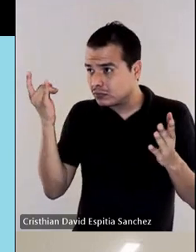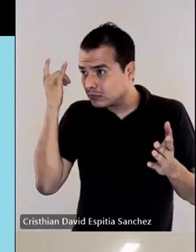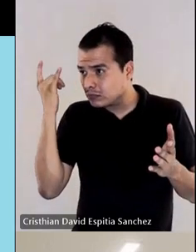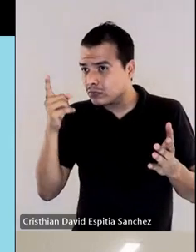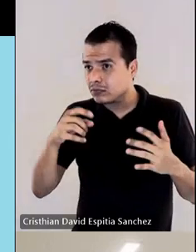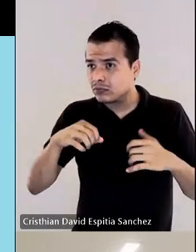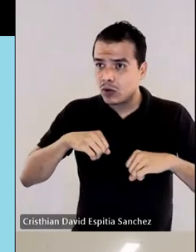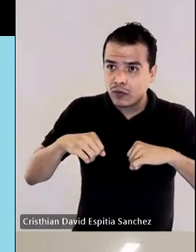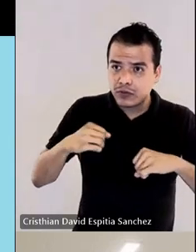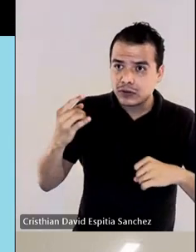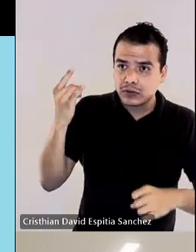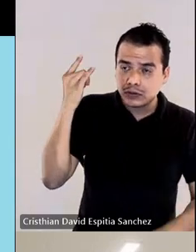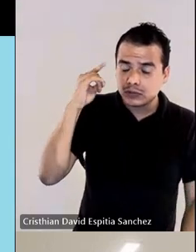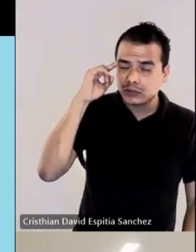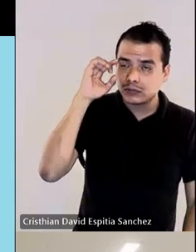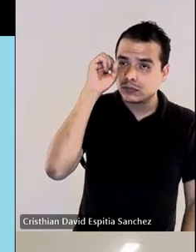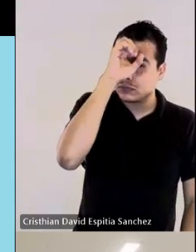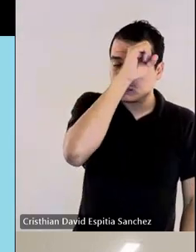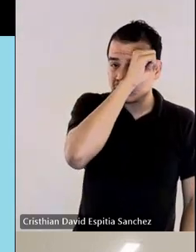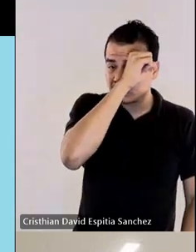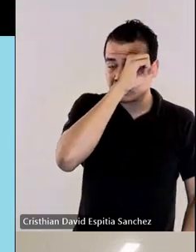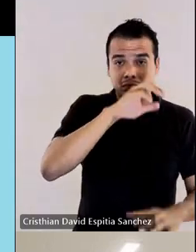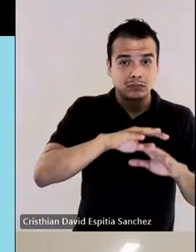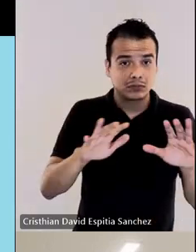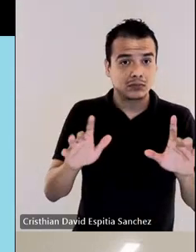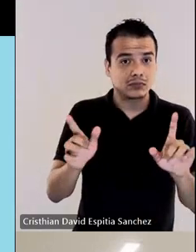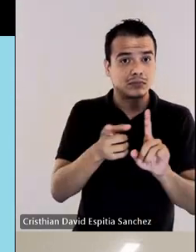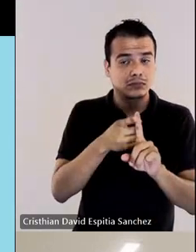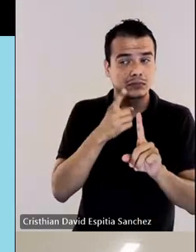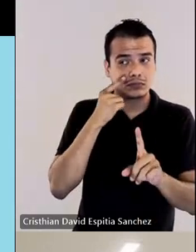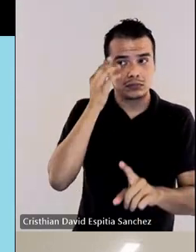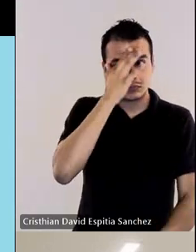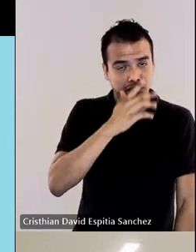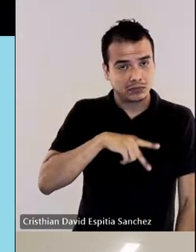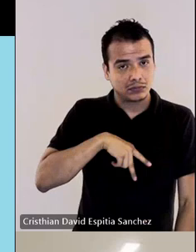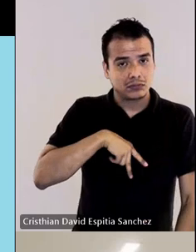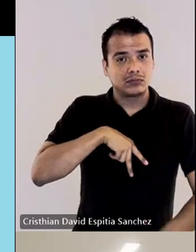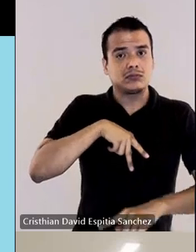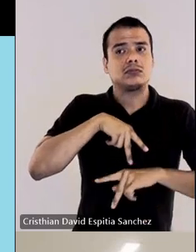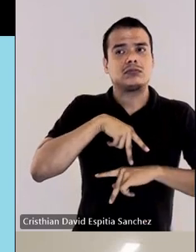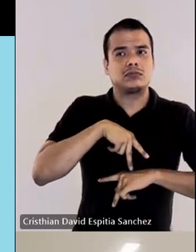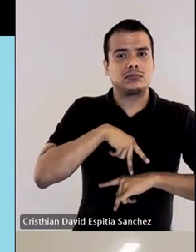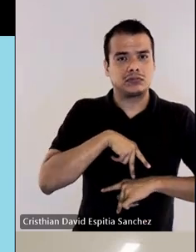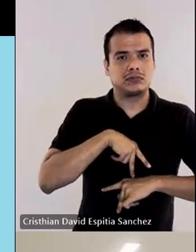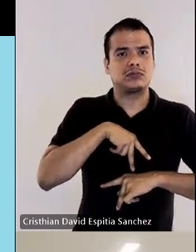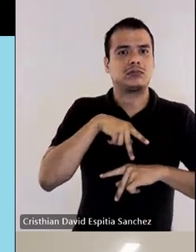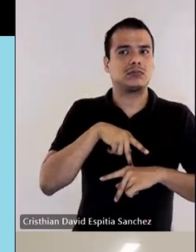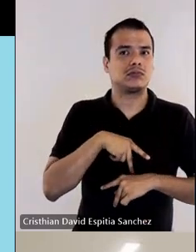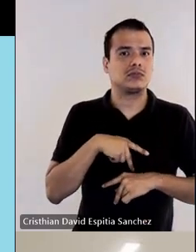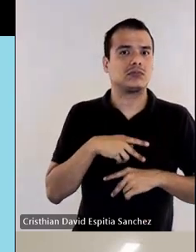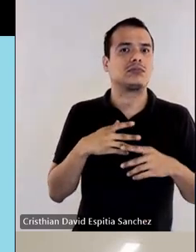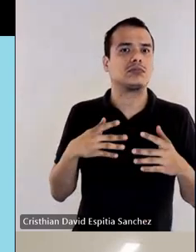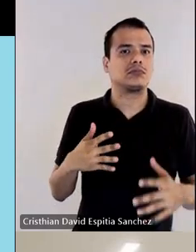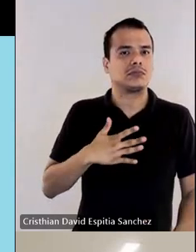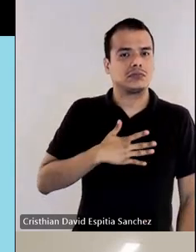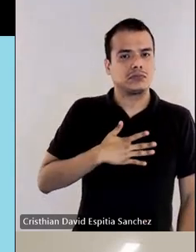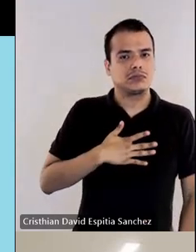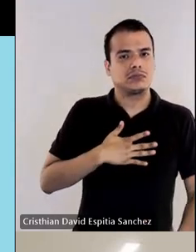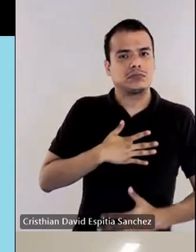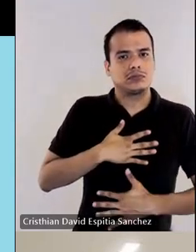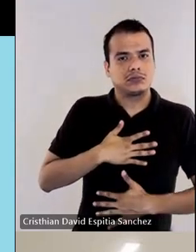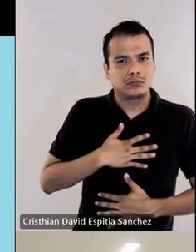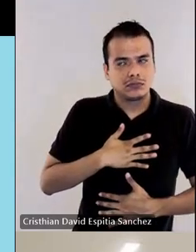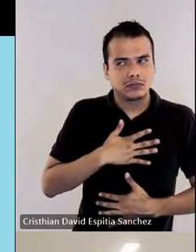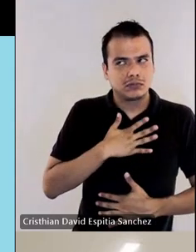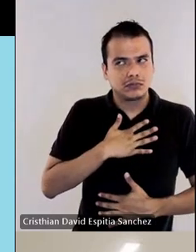quizás de esta manera reaccione. Verifique por favor que la persona sí esté respirando. Puede colocar una mano en el tórax, la puede colocar en el abdomen o inclusive en